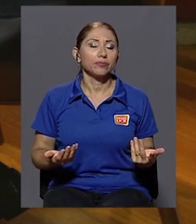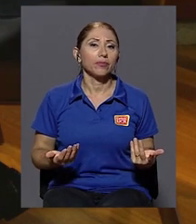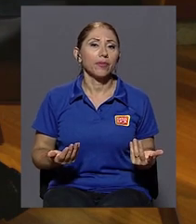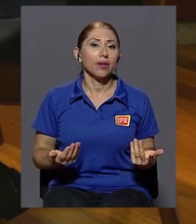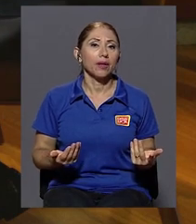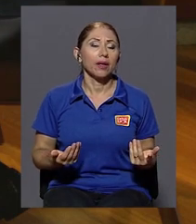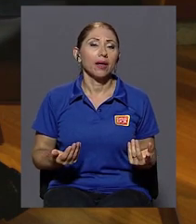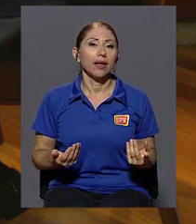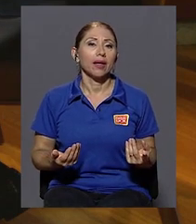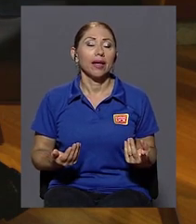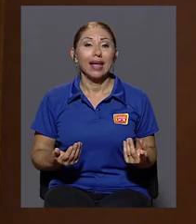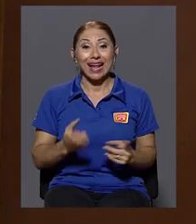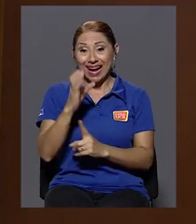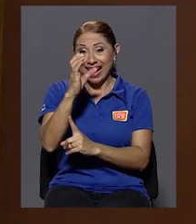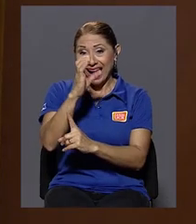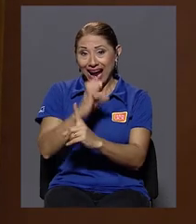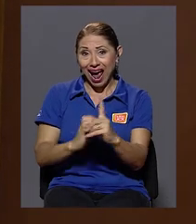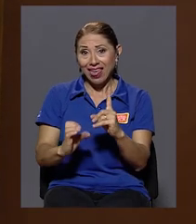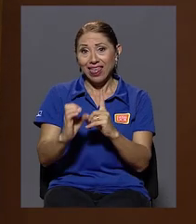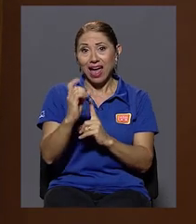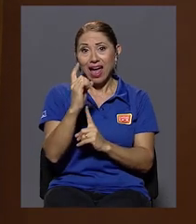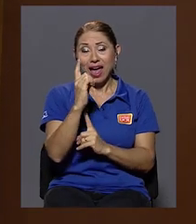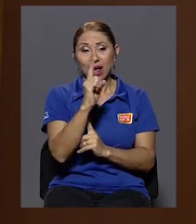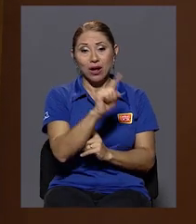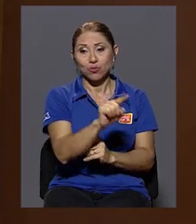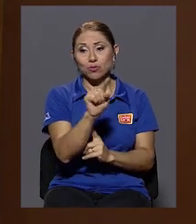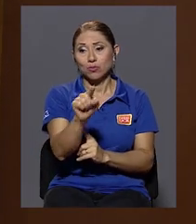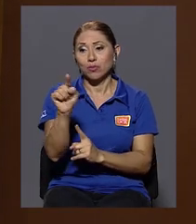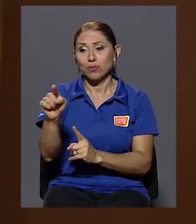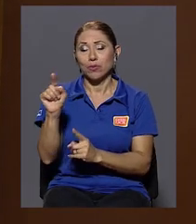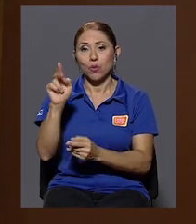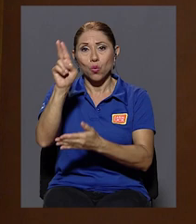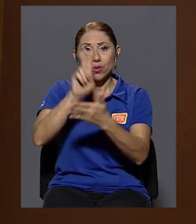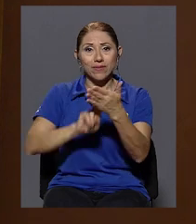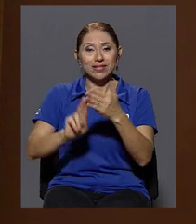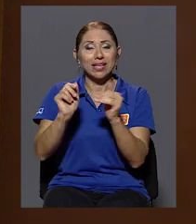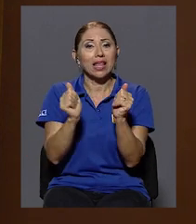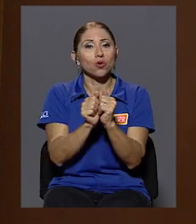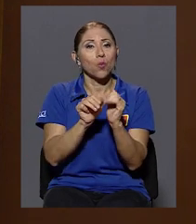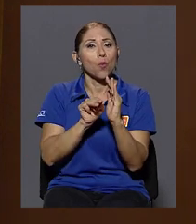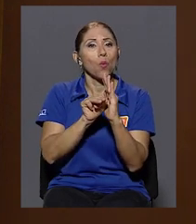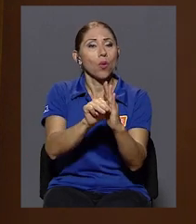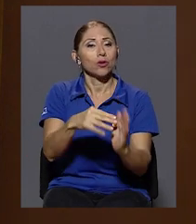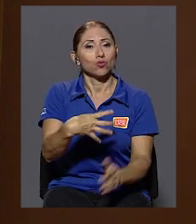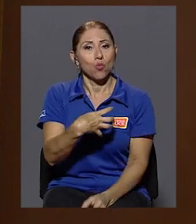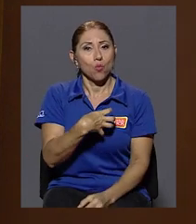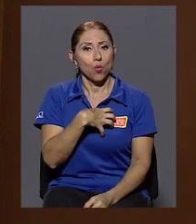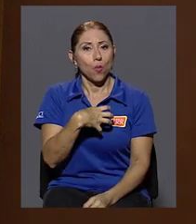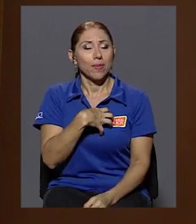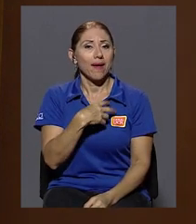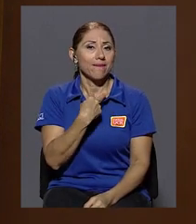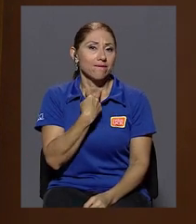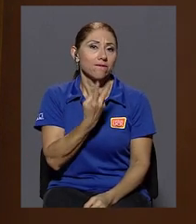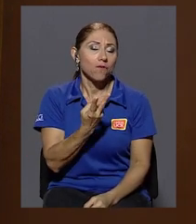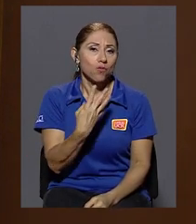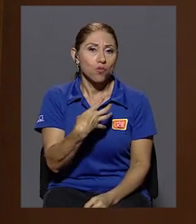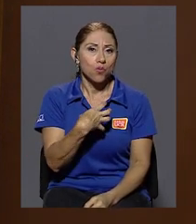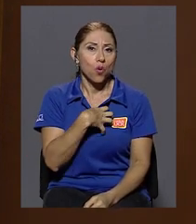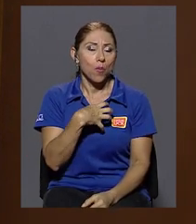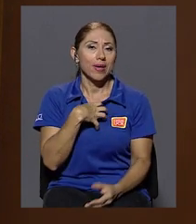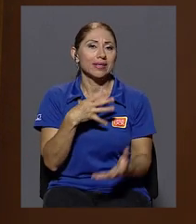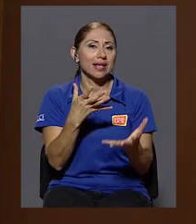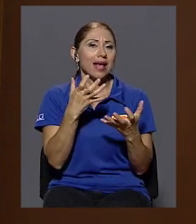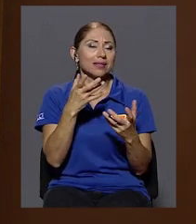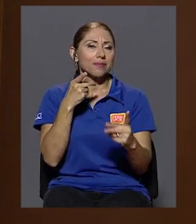y cada una de estas universidades y sus diferentes modelos tiene su propia